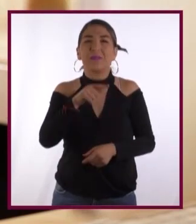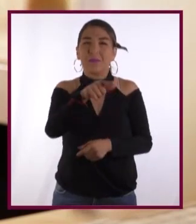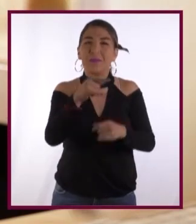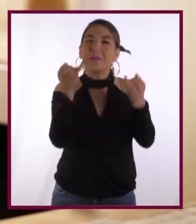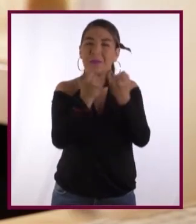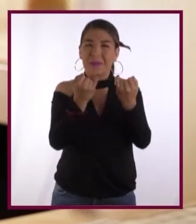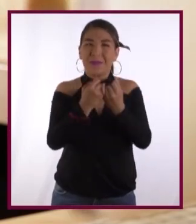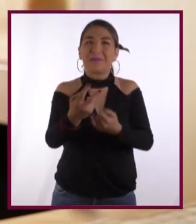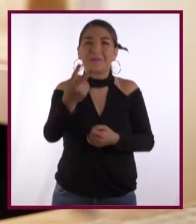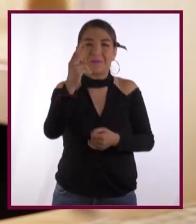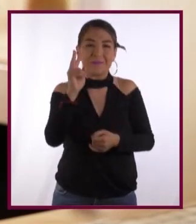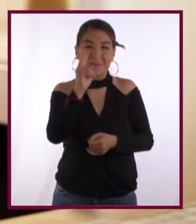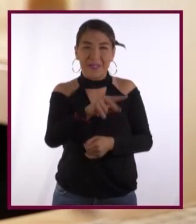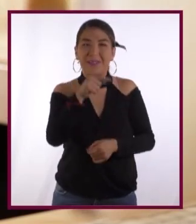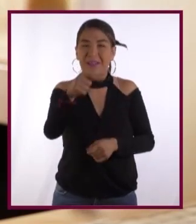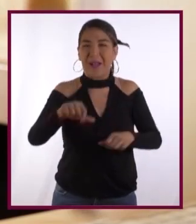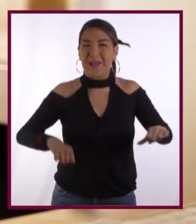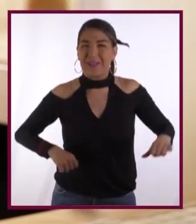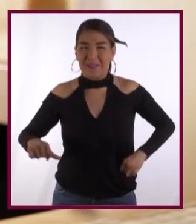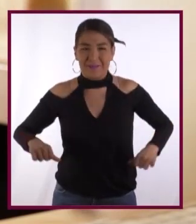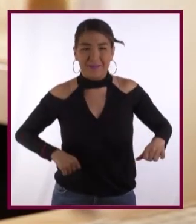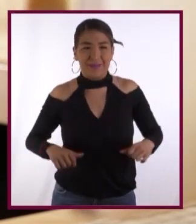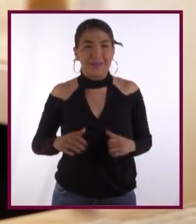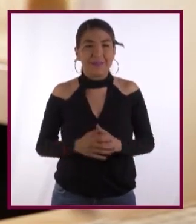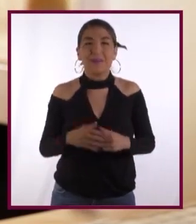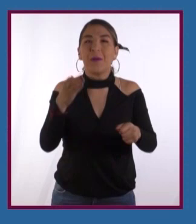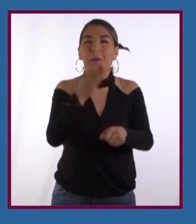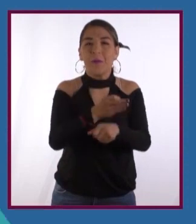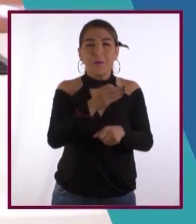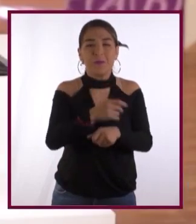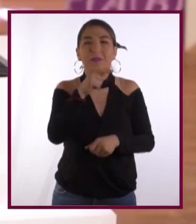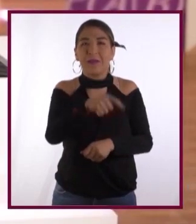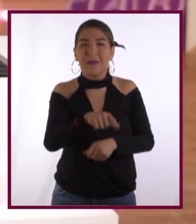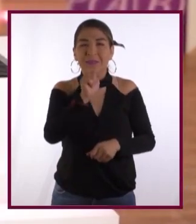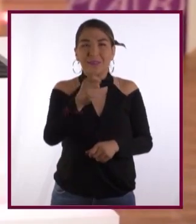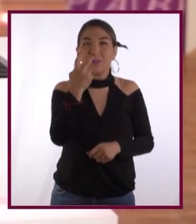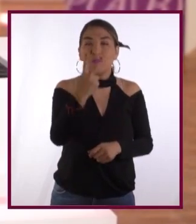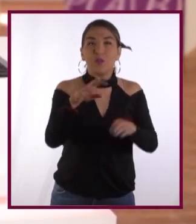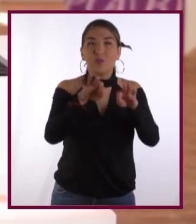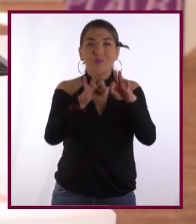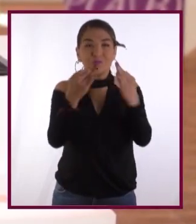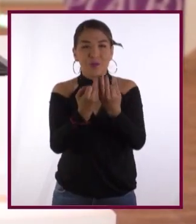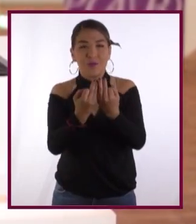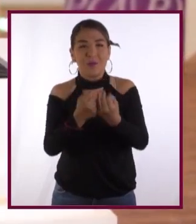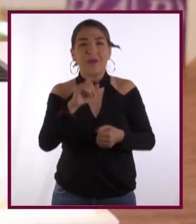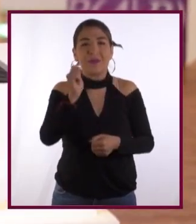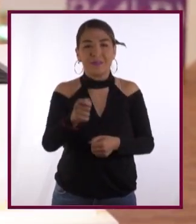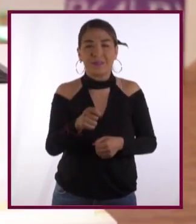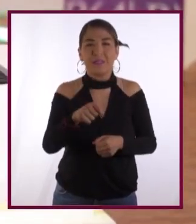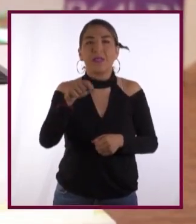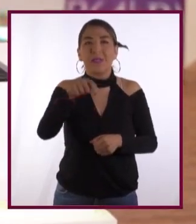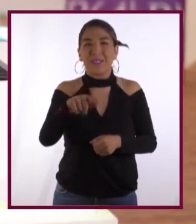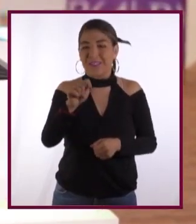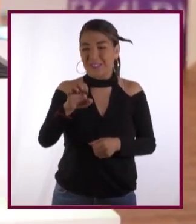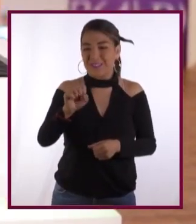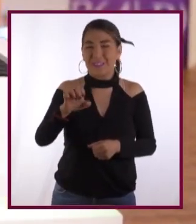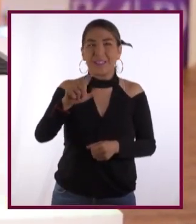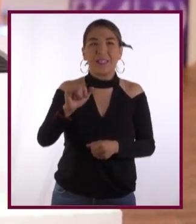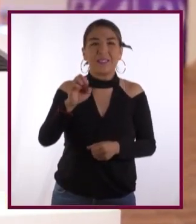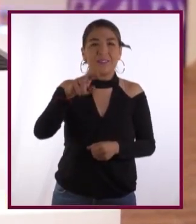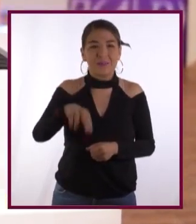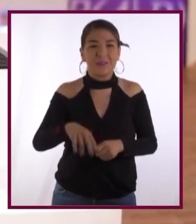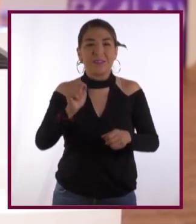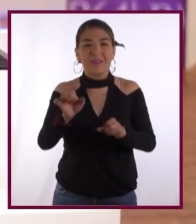con nosotros y ustedes también no se pierdan el siguiente ejercicio. A continuación construiremos las dos piezas que conforman el segundo